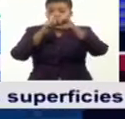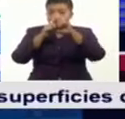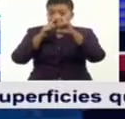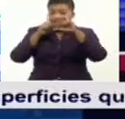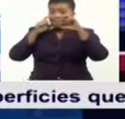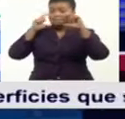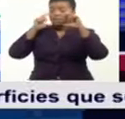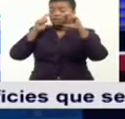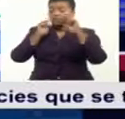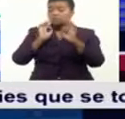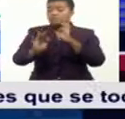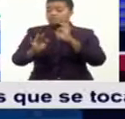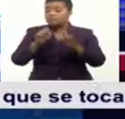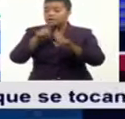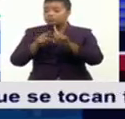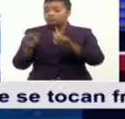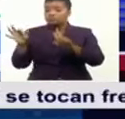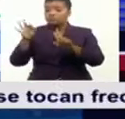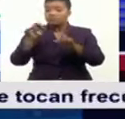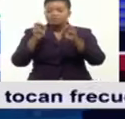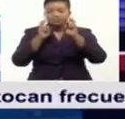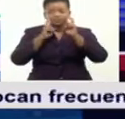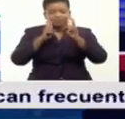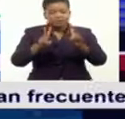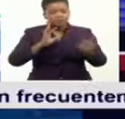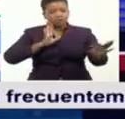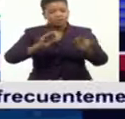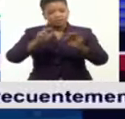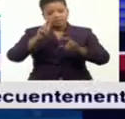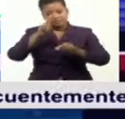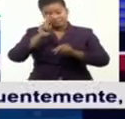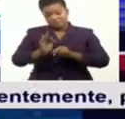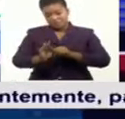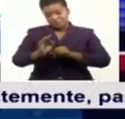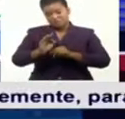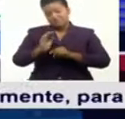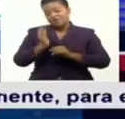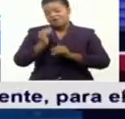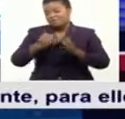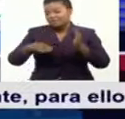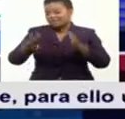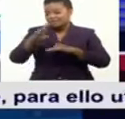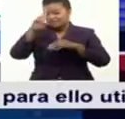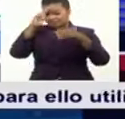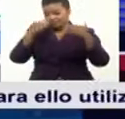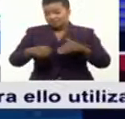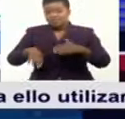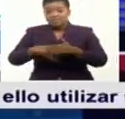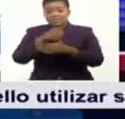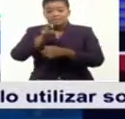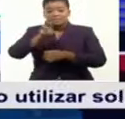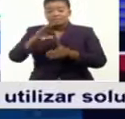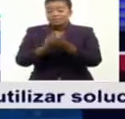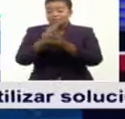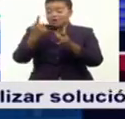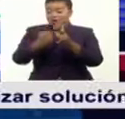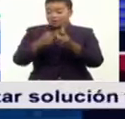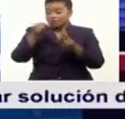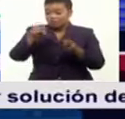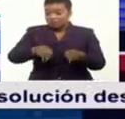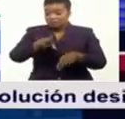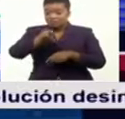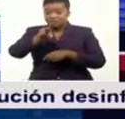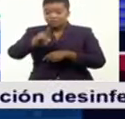tuitazo por la vida del Ministerio de Salud Pública en este 23 de mayo de 2021, cuando se